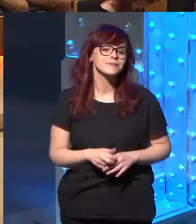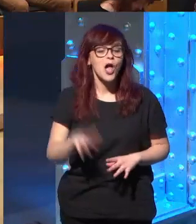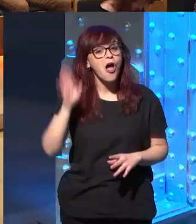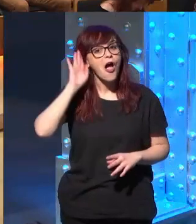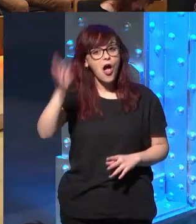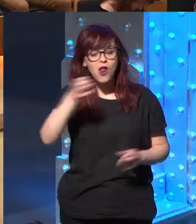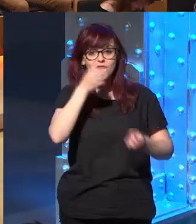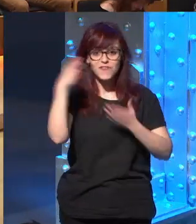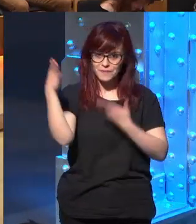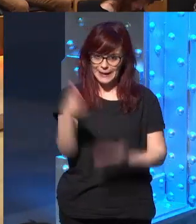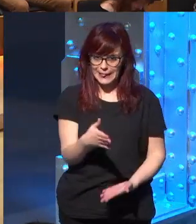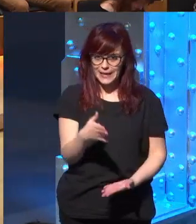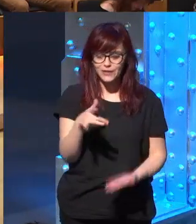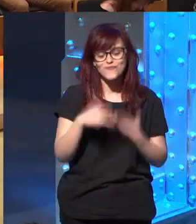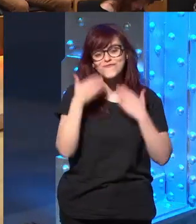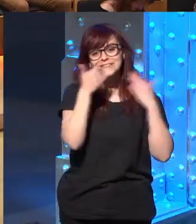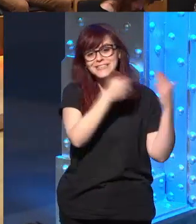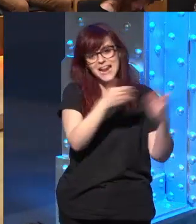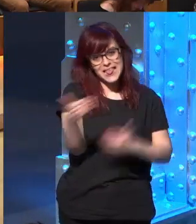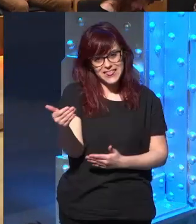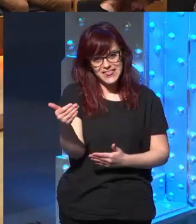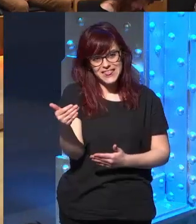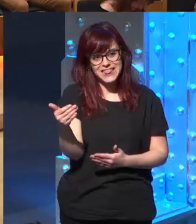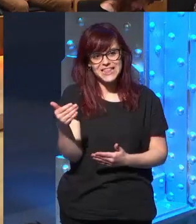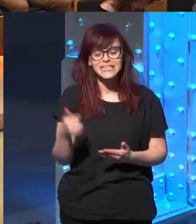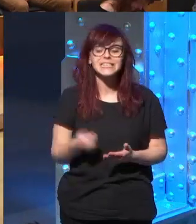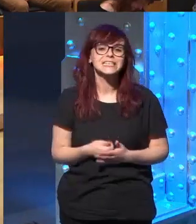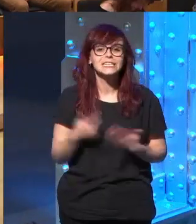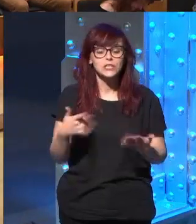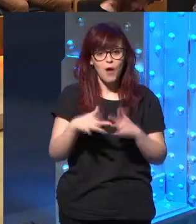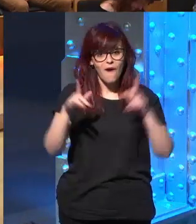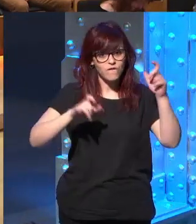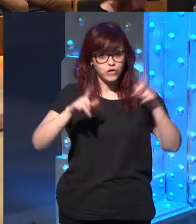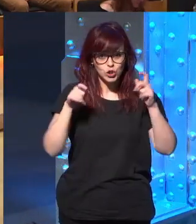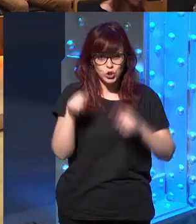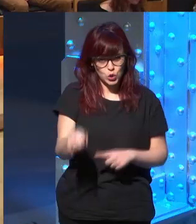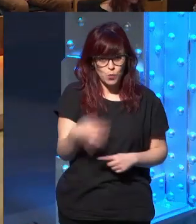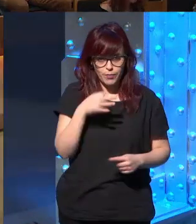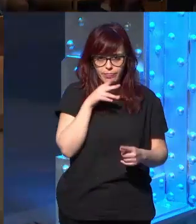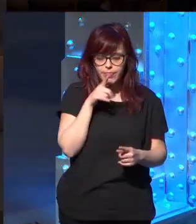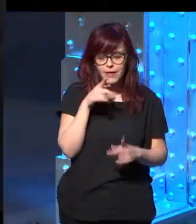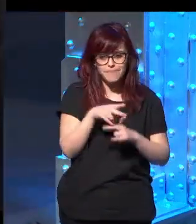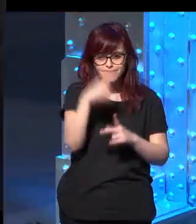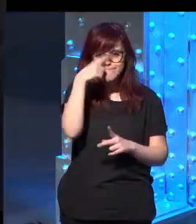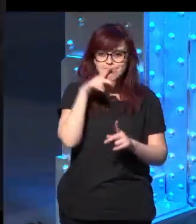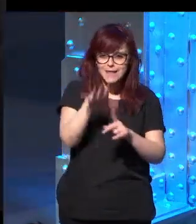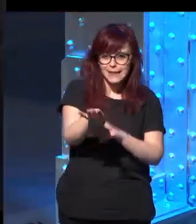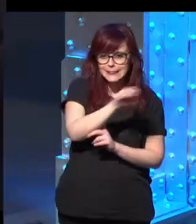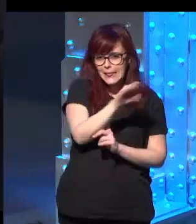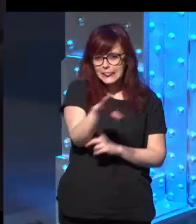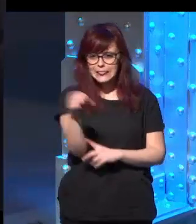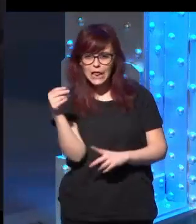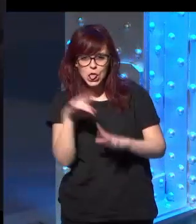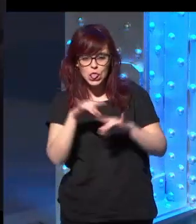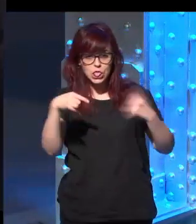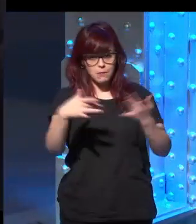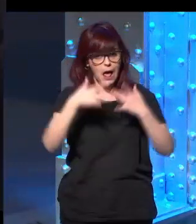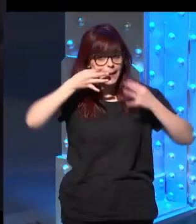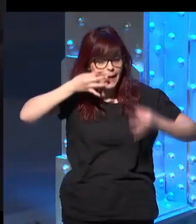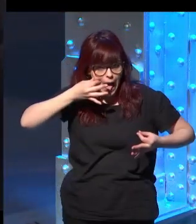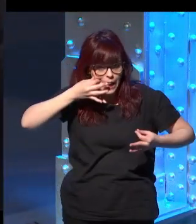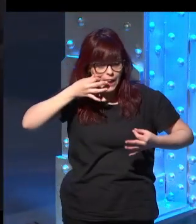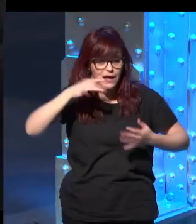Hola. Bienvenida. Muchas gracias. Esta foto podría tener dos explicaciones. La real